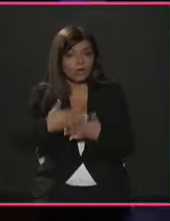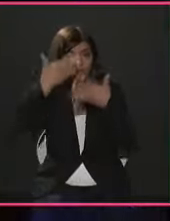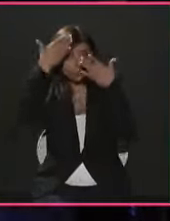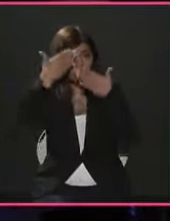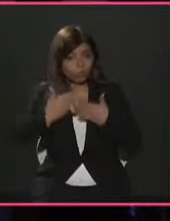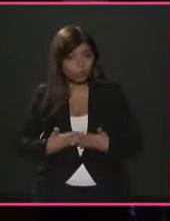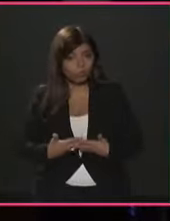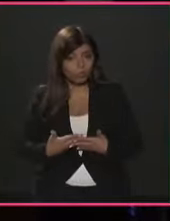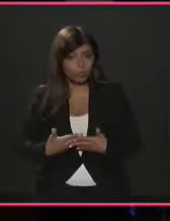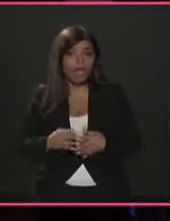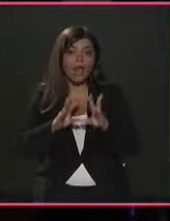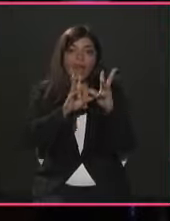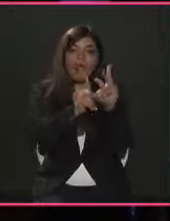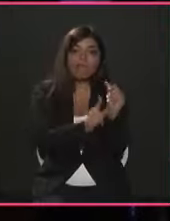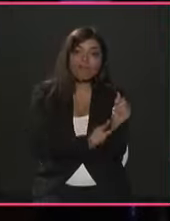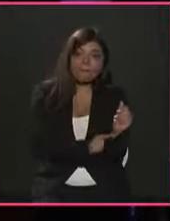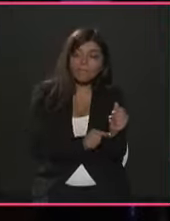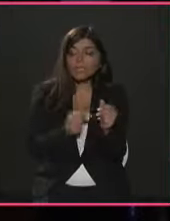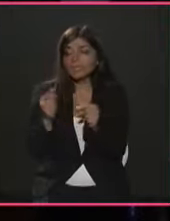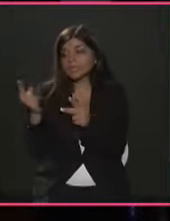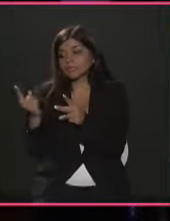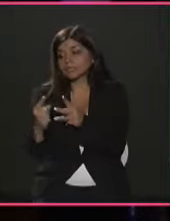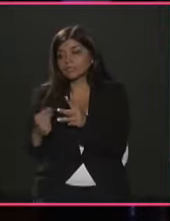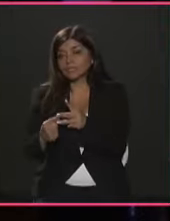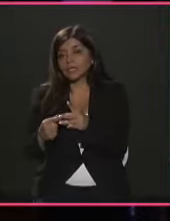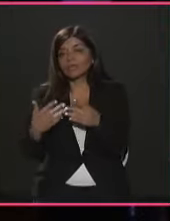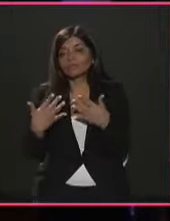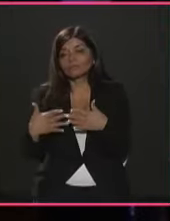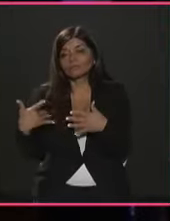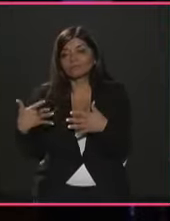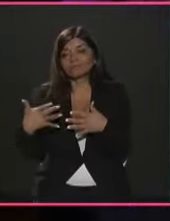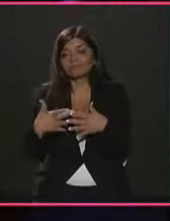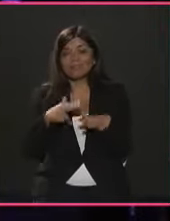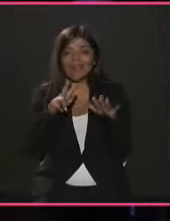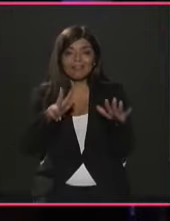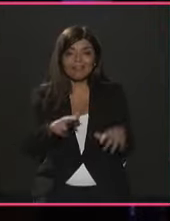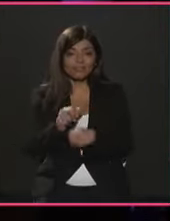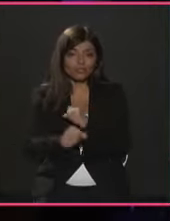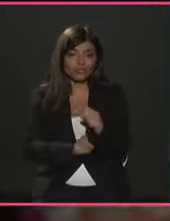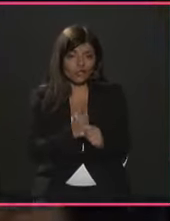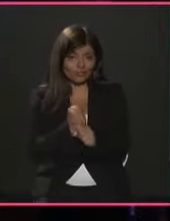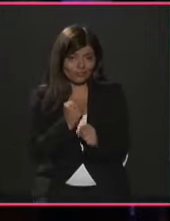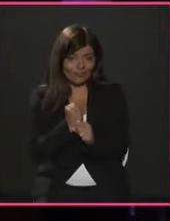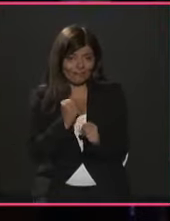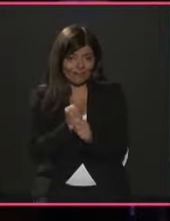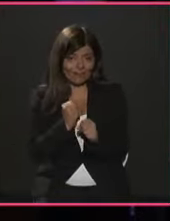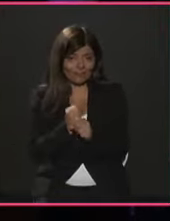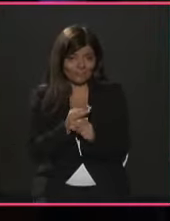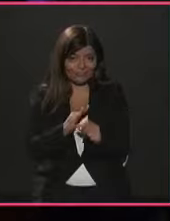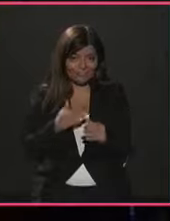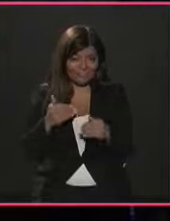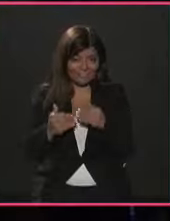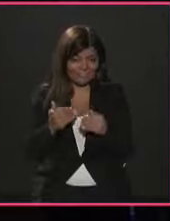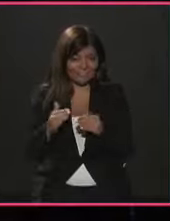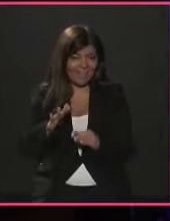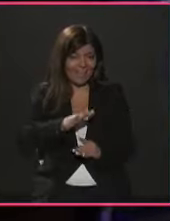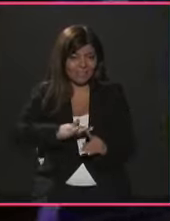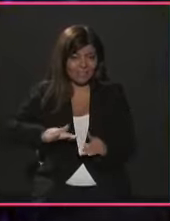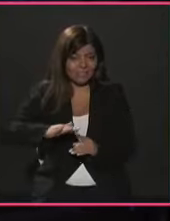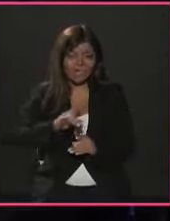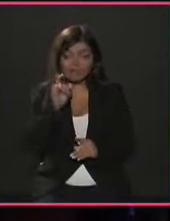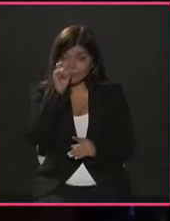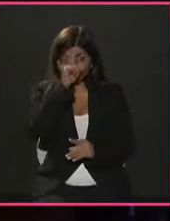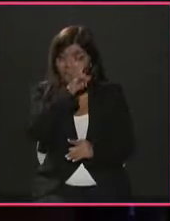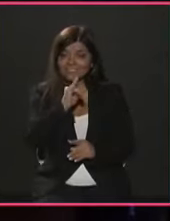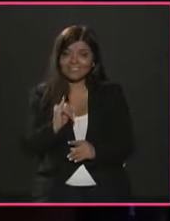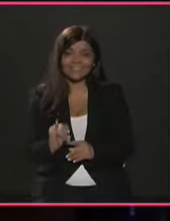eh en tu familia etcétera así que ya llevo 18 años trabajando en este ámbito ha sido un camino eh difícil pero yo